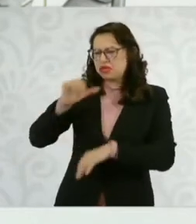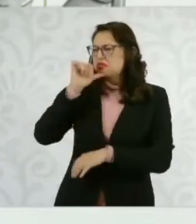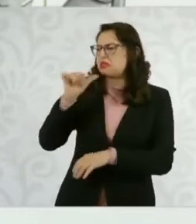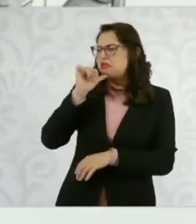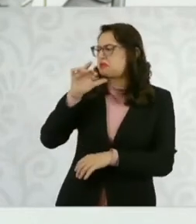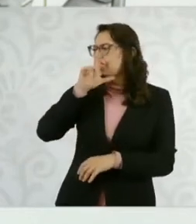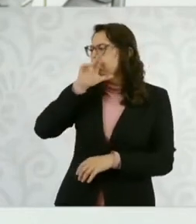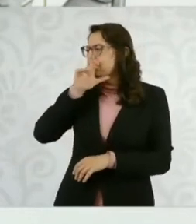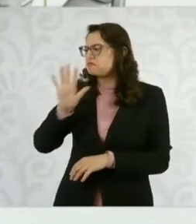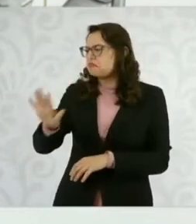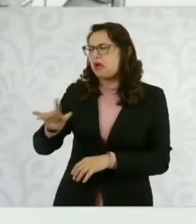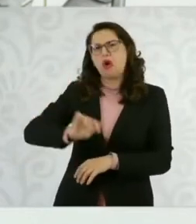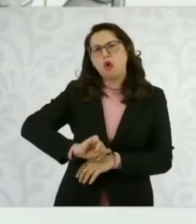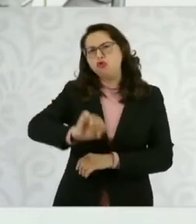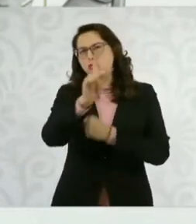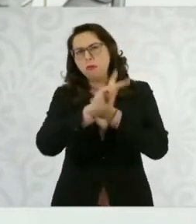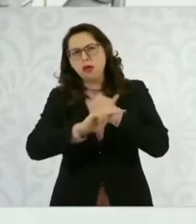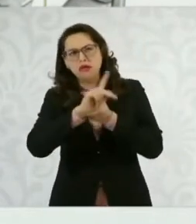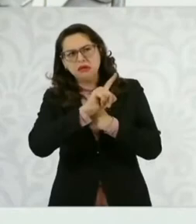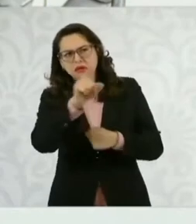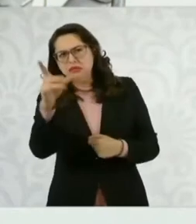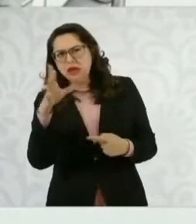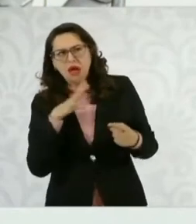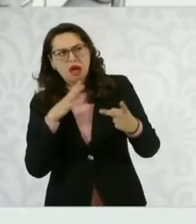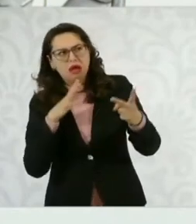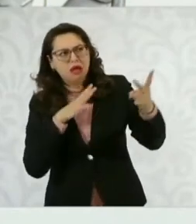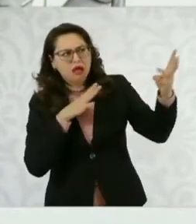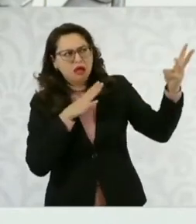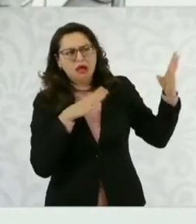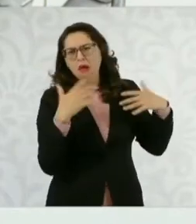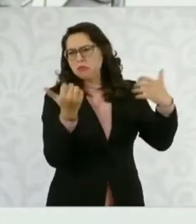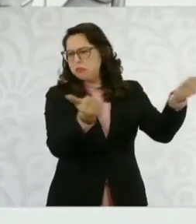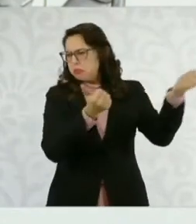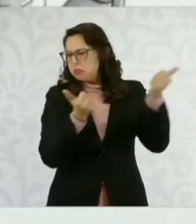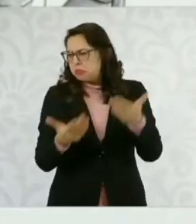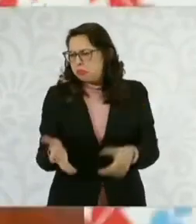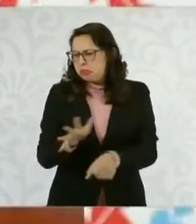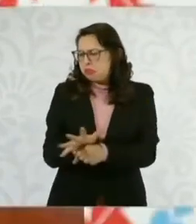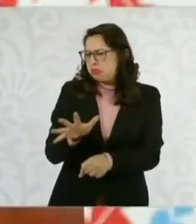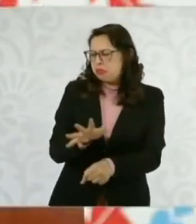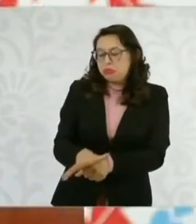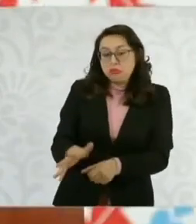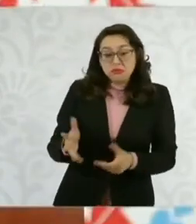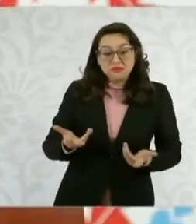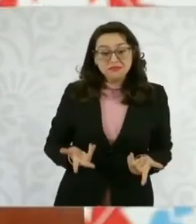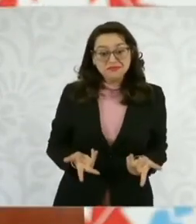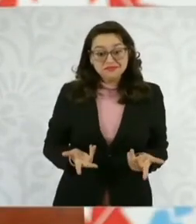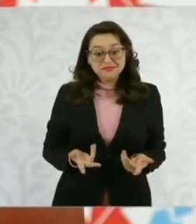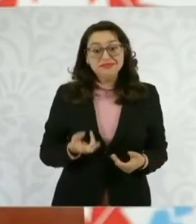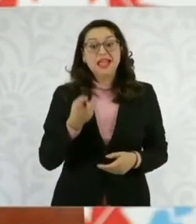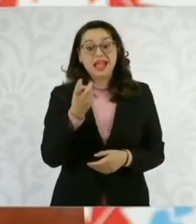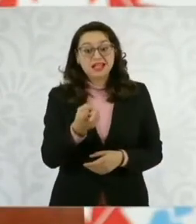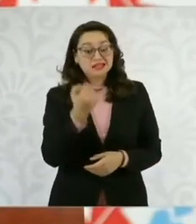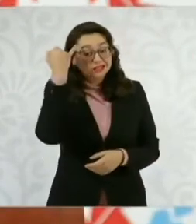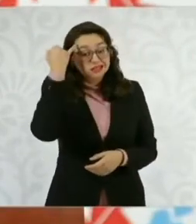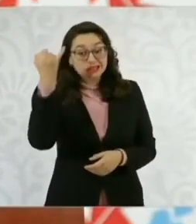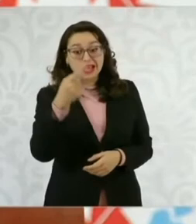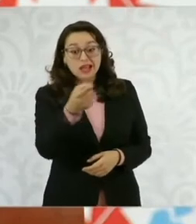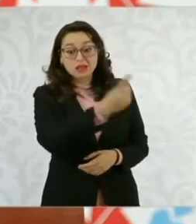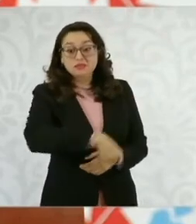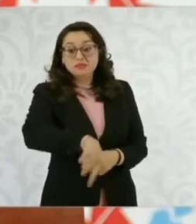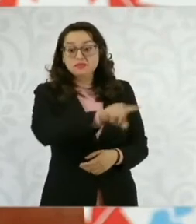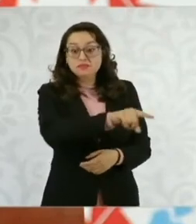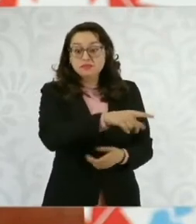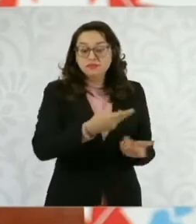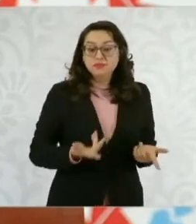que adquirirlos donde fueran más baratos. Entonces, incluso muchas empresas que se privatizaron durante el periodo neoliberal